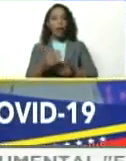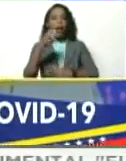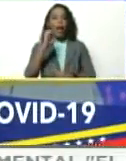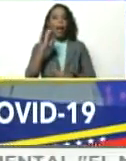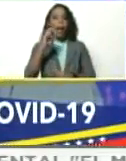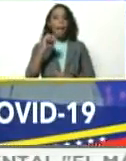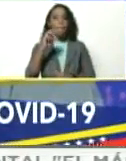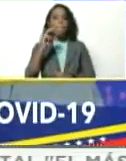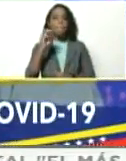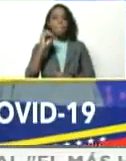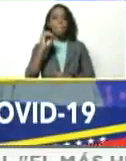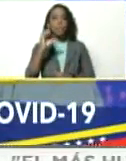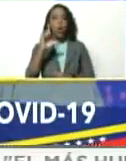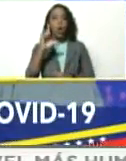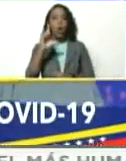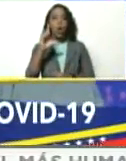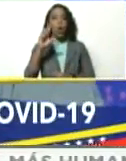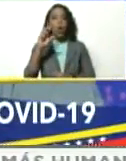Molnupiravir.